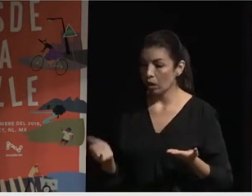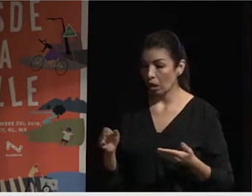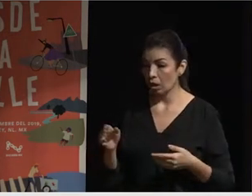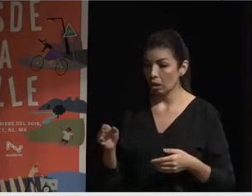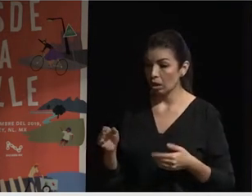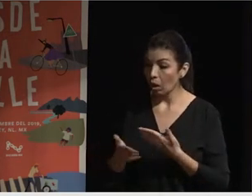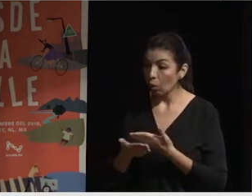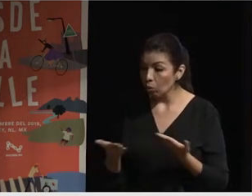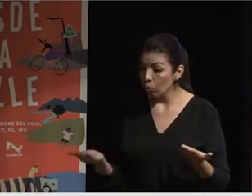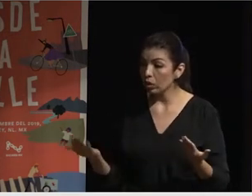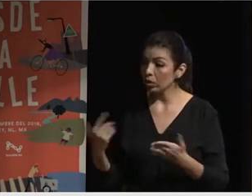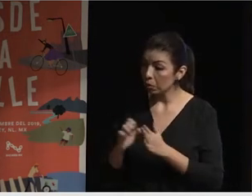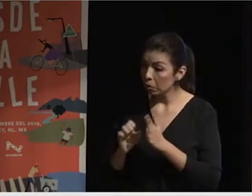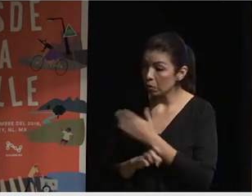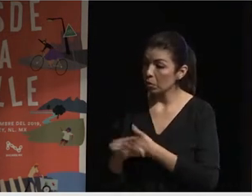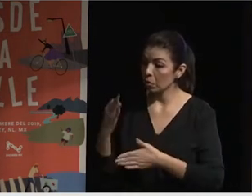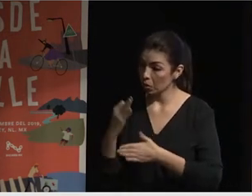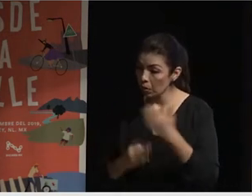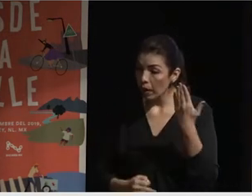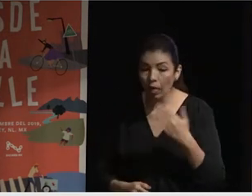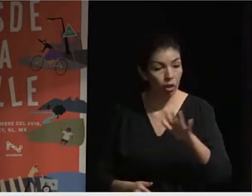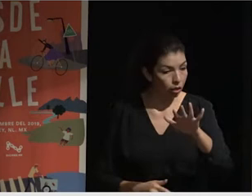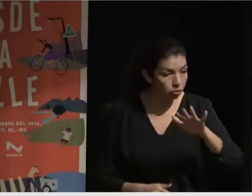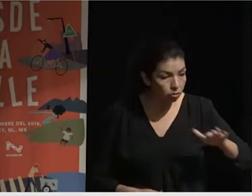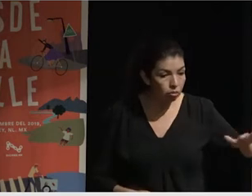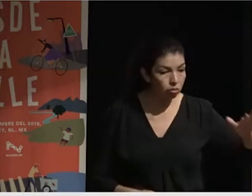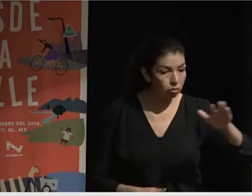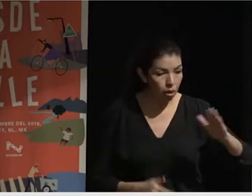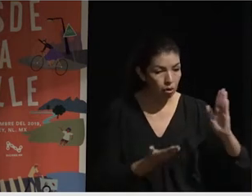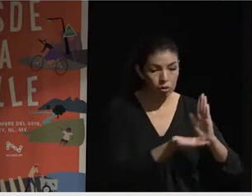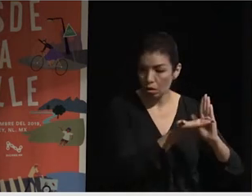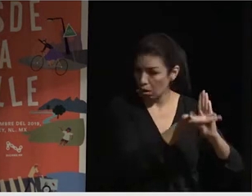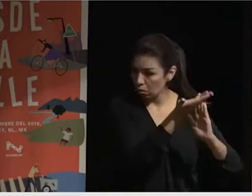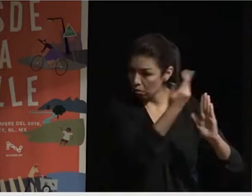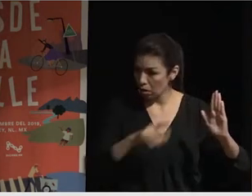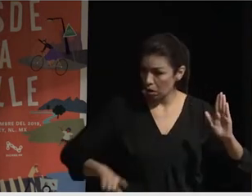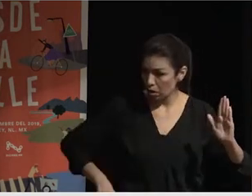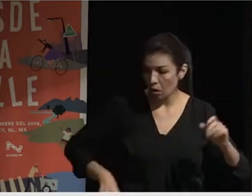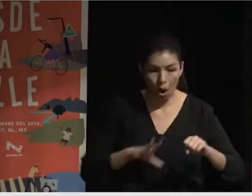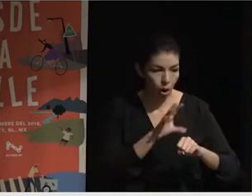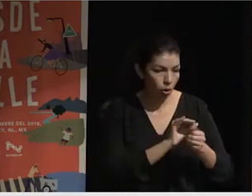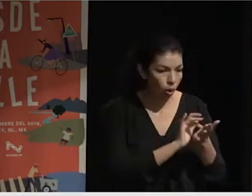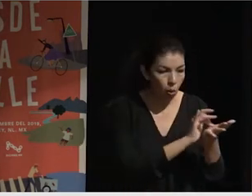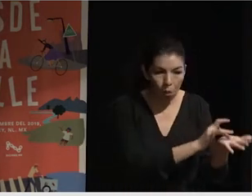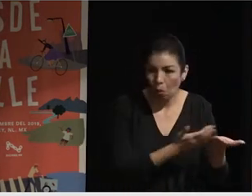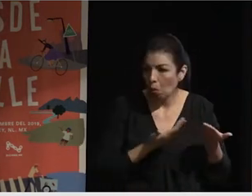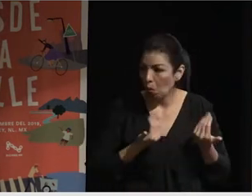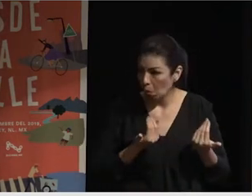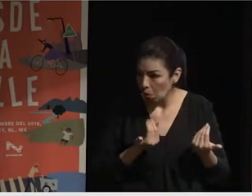censo de asentamientos informales? ¿Qué pasa también que no estamos evaluando tampoco cuáles son los resultados que está teniendo más